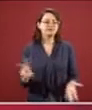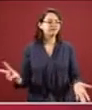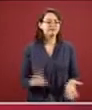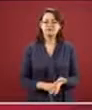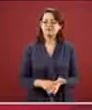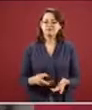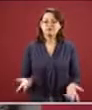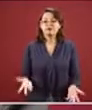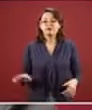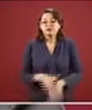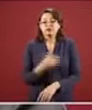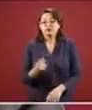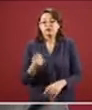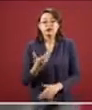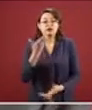porque ya ahora todo es